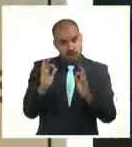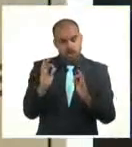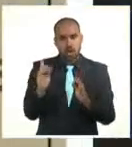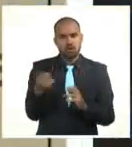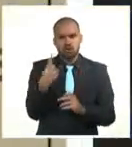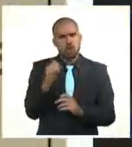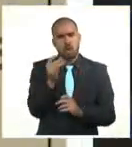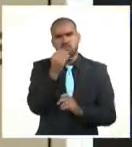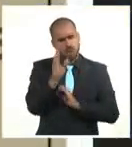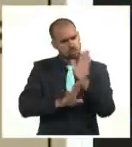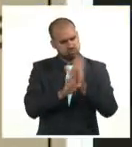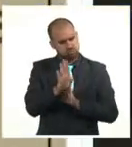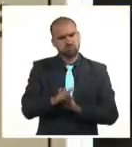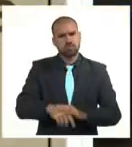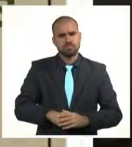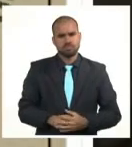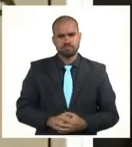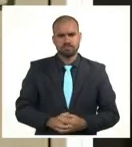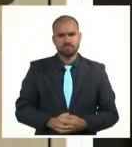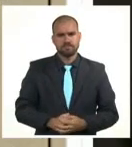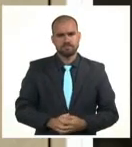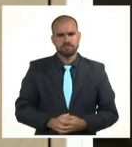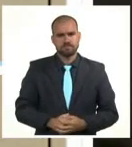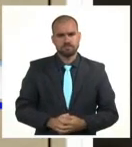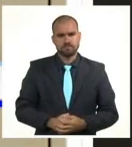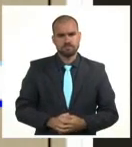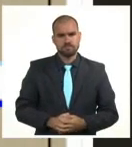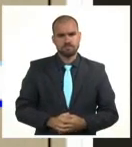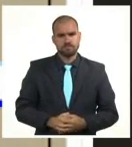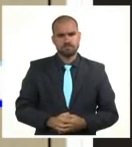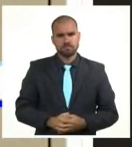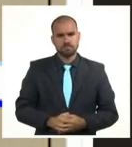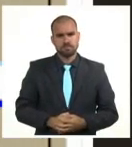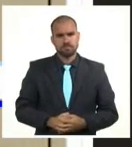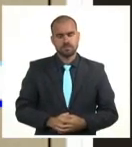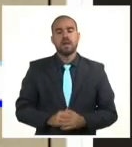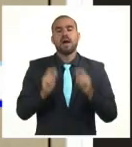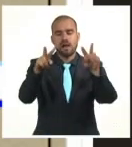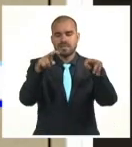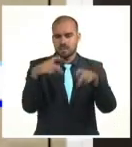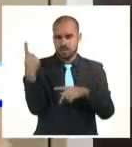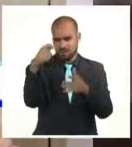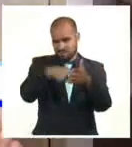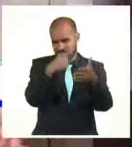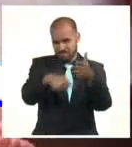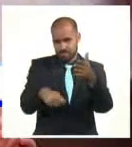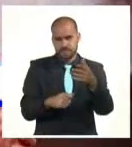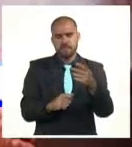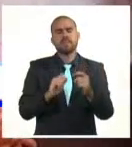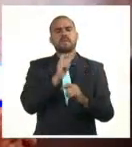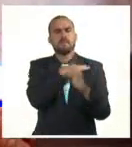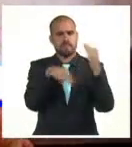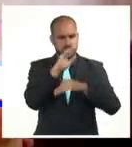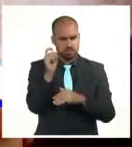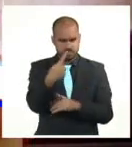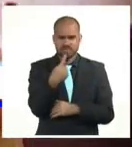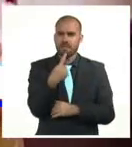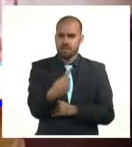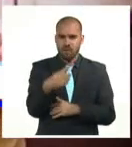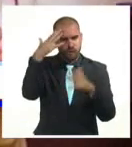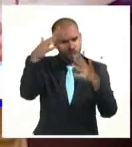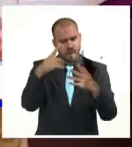una certeza si se puede similares mensajes de la asamblea nacional del poder popular del primer ministro también del secretario